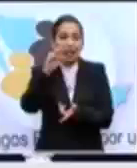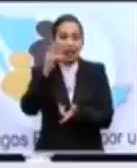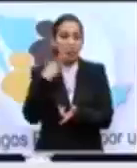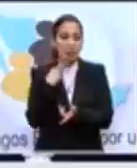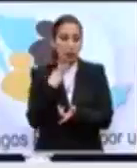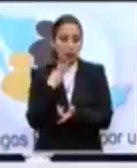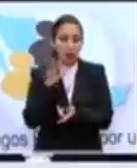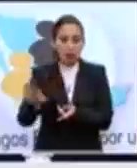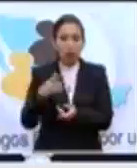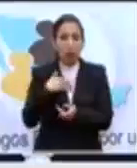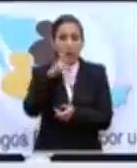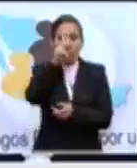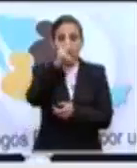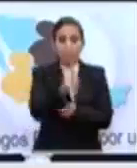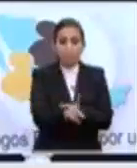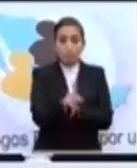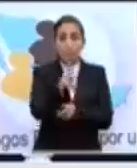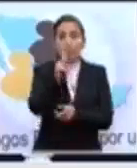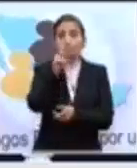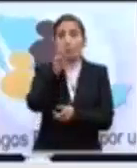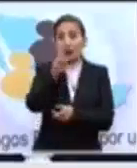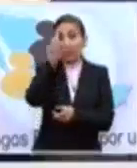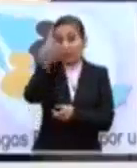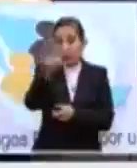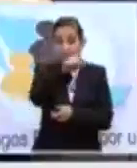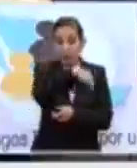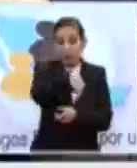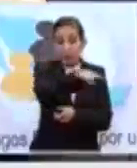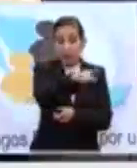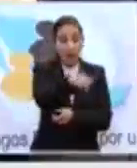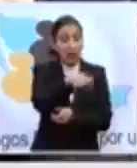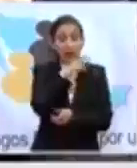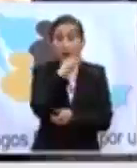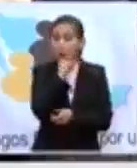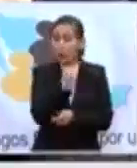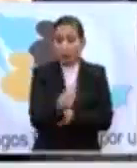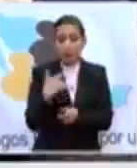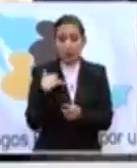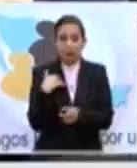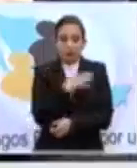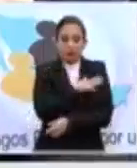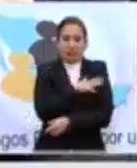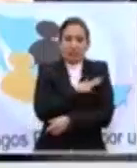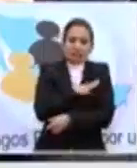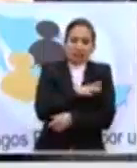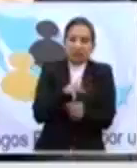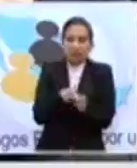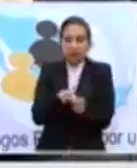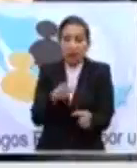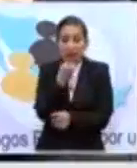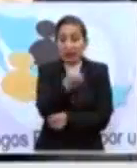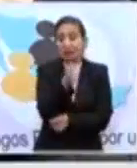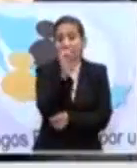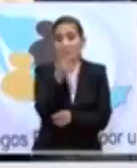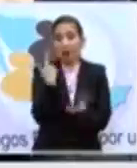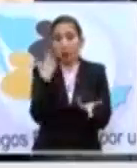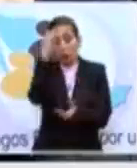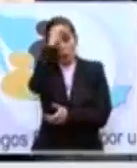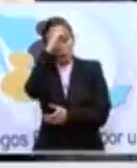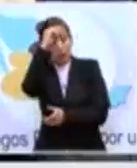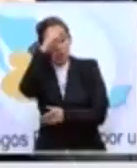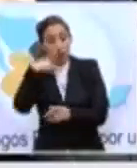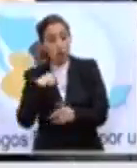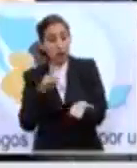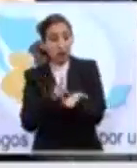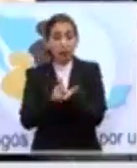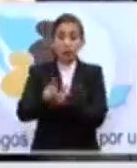yo directamente al Partido de la Revolución Democrática, no ha sido capaz de deslindarse de esta posición de que